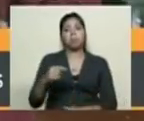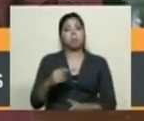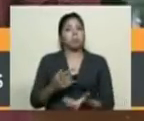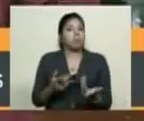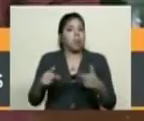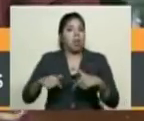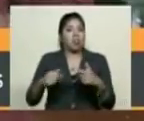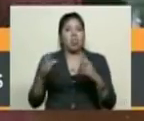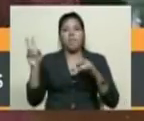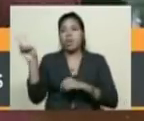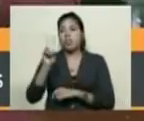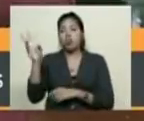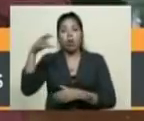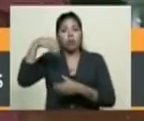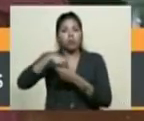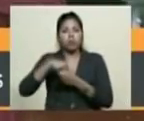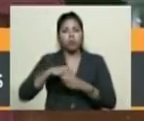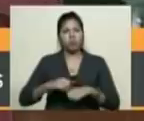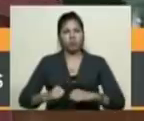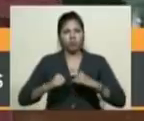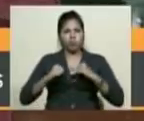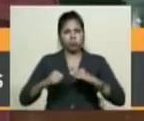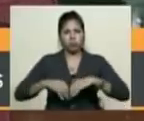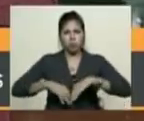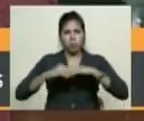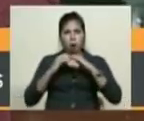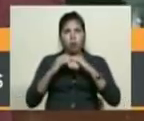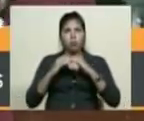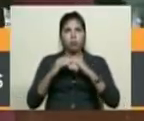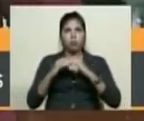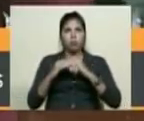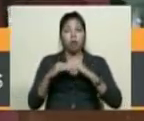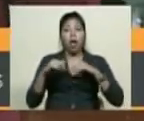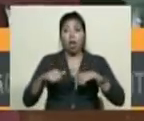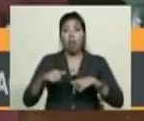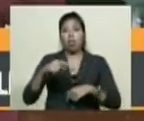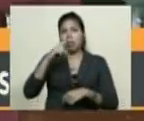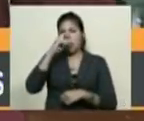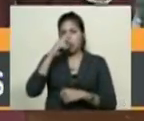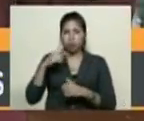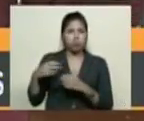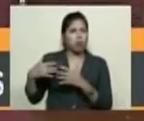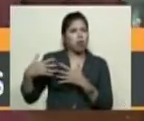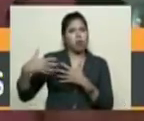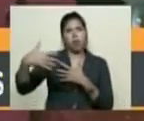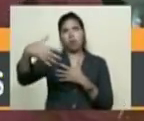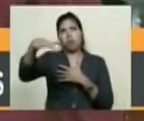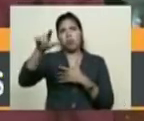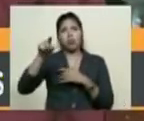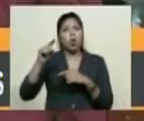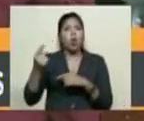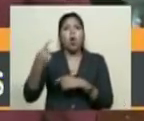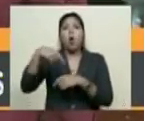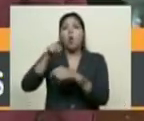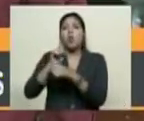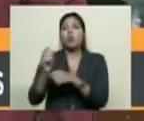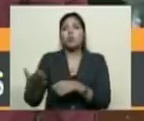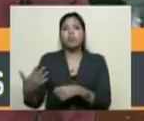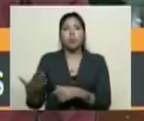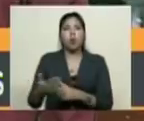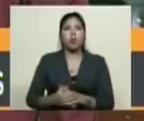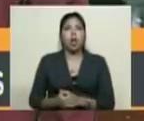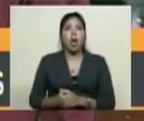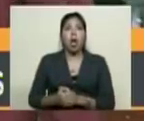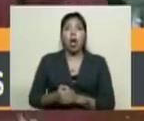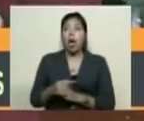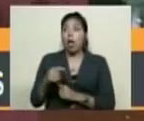constitucional y democrática de Venezuela se fortalecerá de aquí, de este año a los años por venir. Eso es lo que nos importa a nosotros. Lo demás es pura